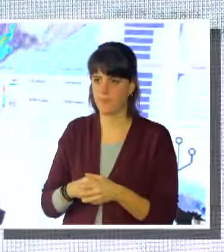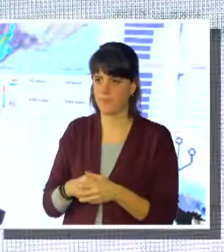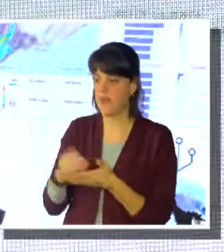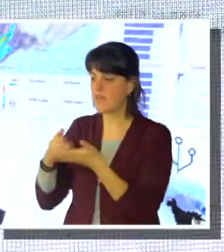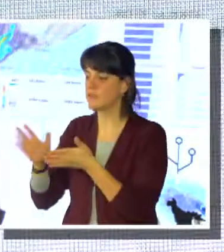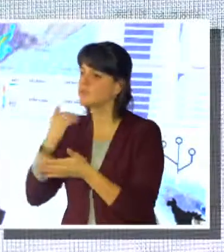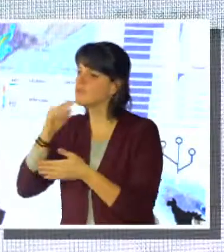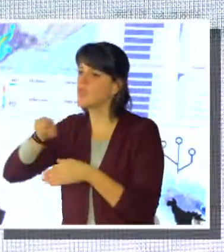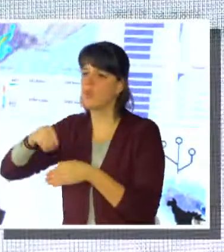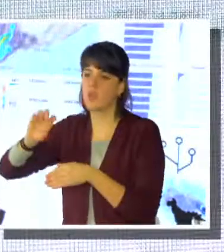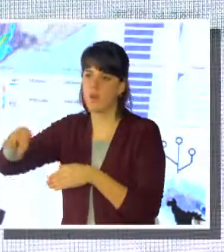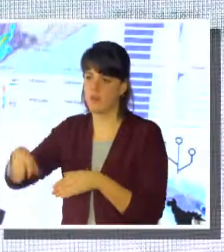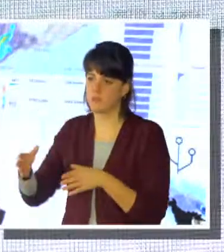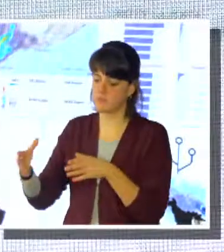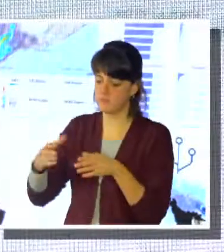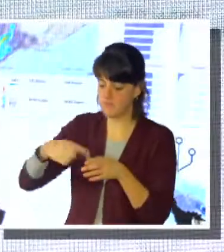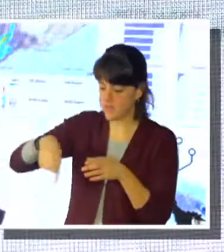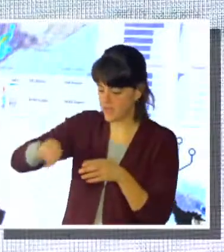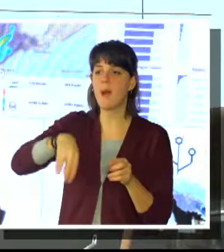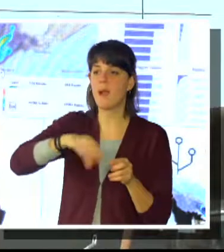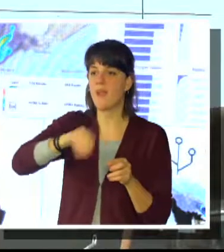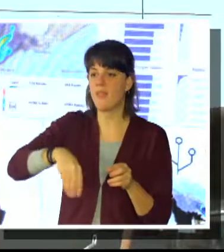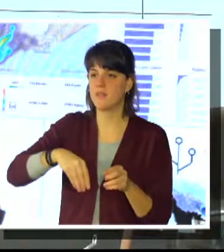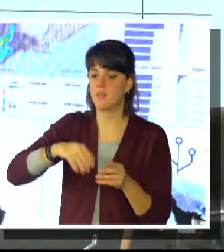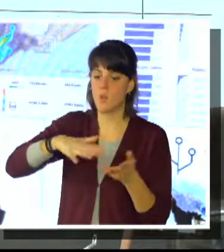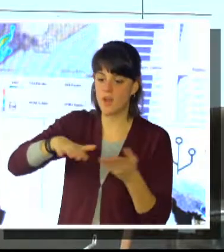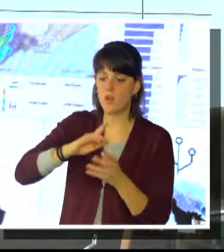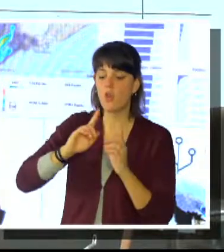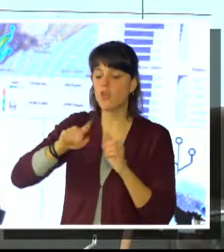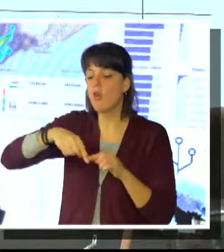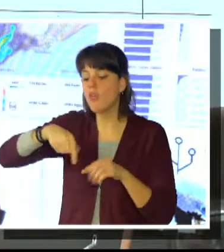mes, los cuales...